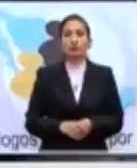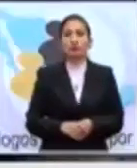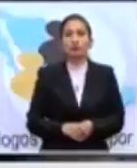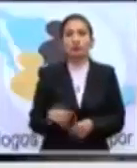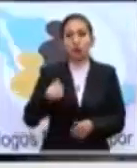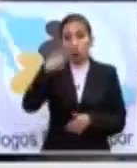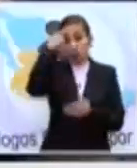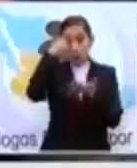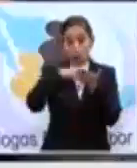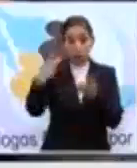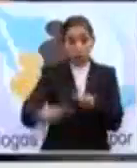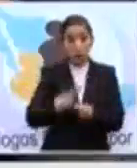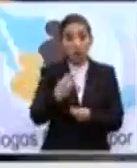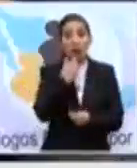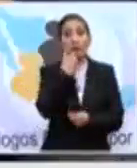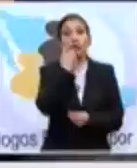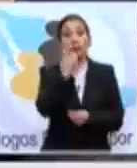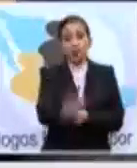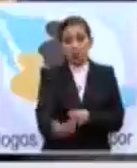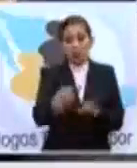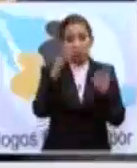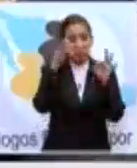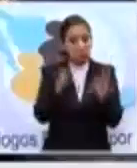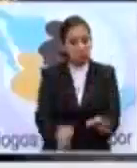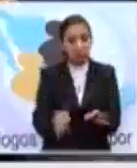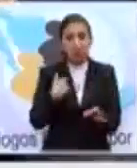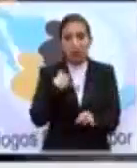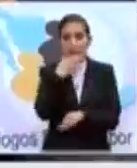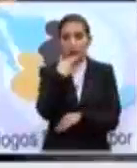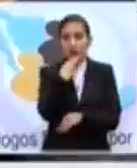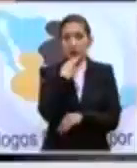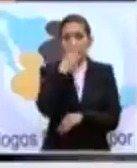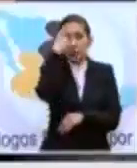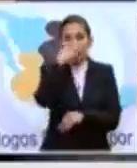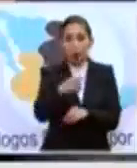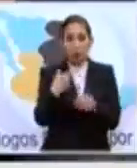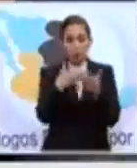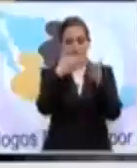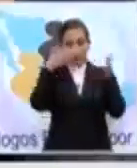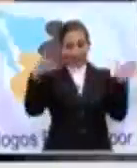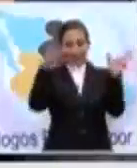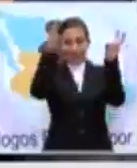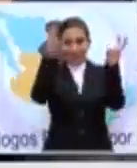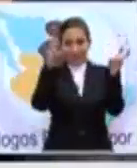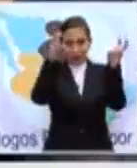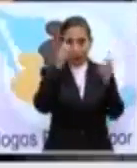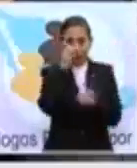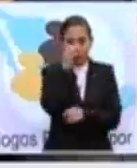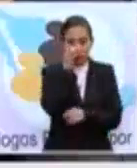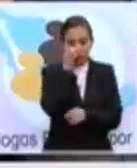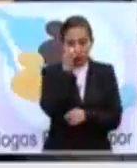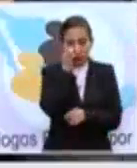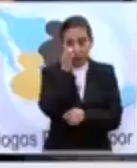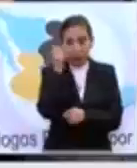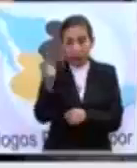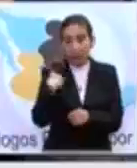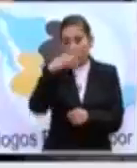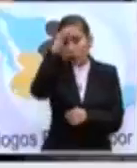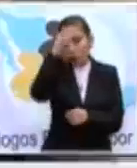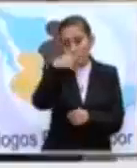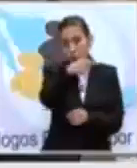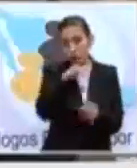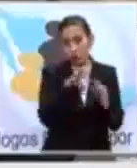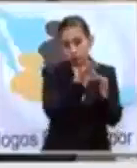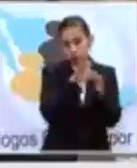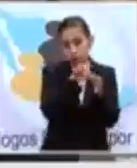me parece una pregunta muy bien ubicada y que nos permite darle dimensión al tema, y coincidiendo justamente